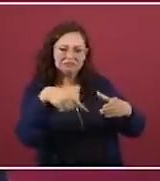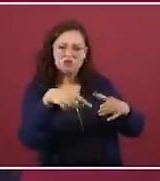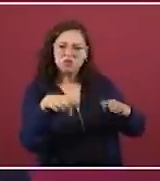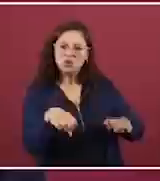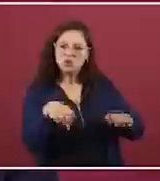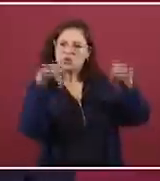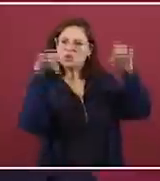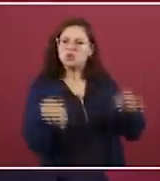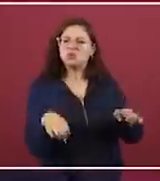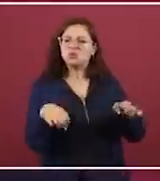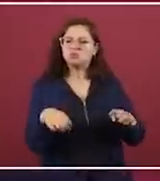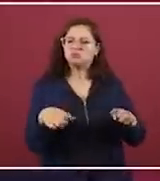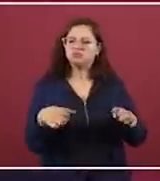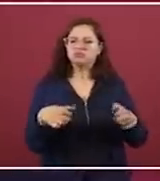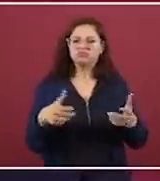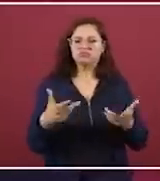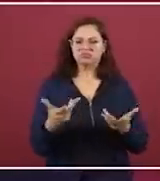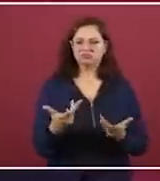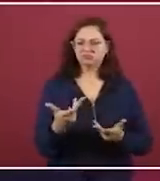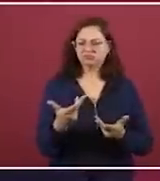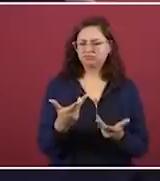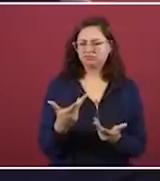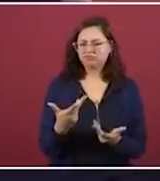Hasta veían